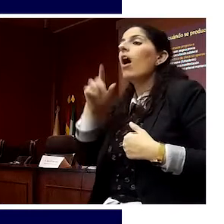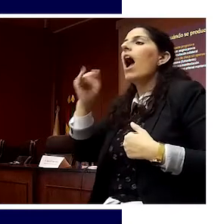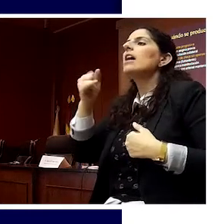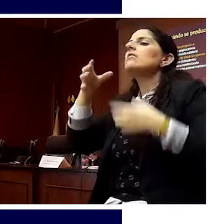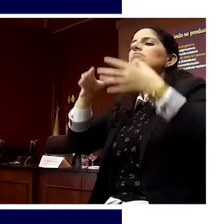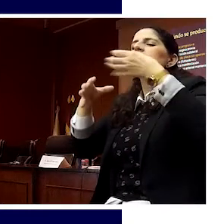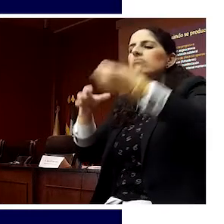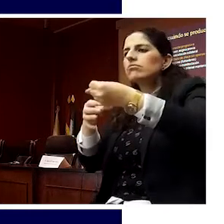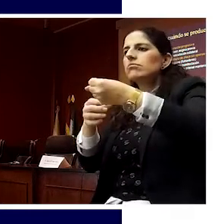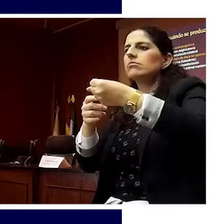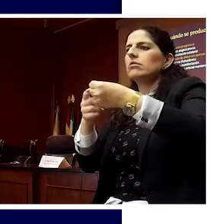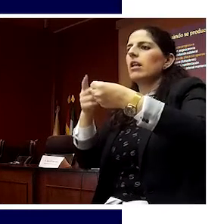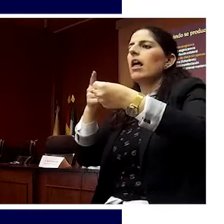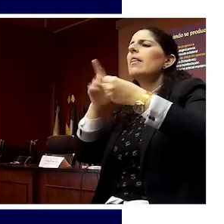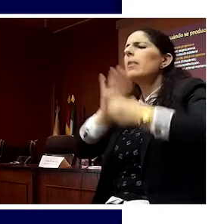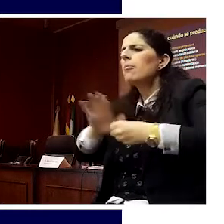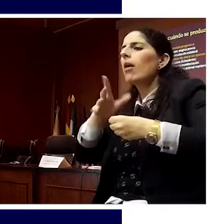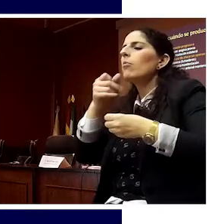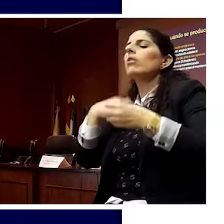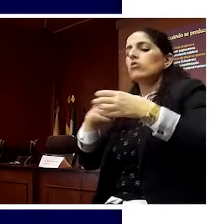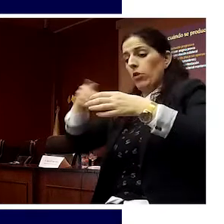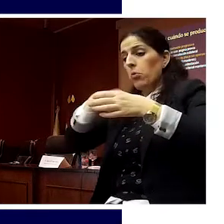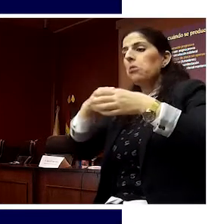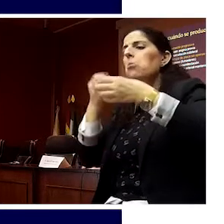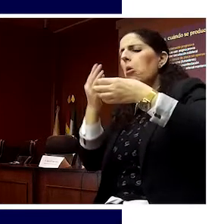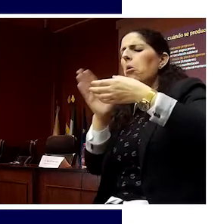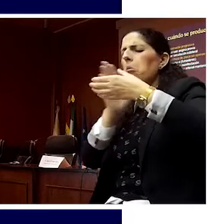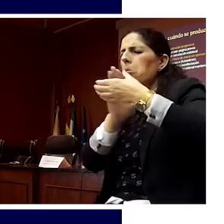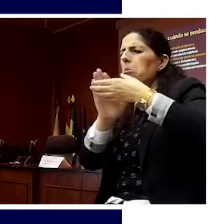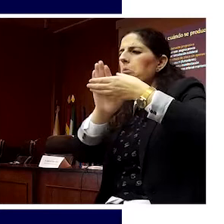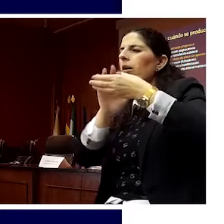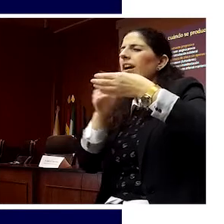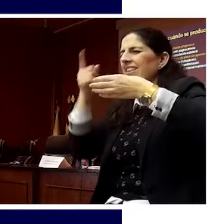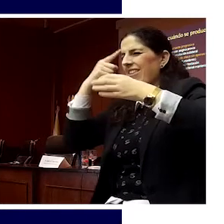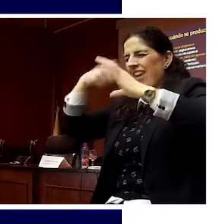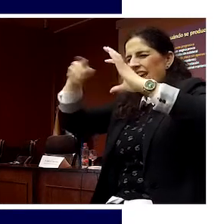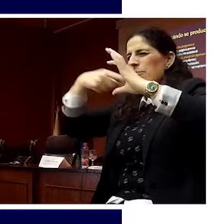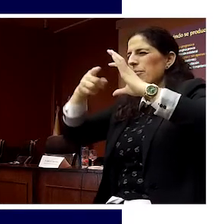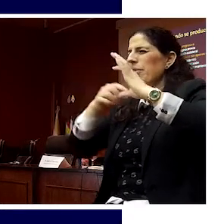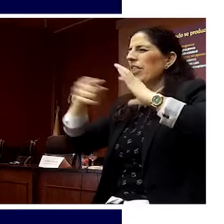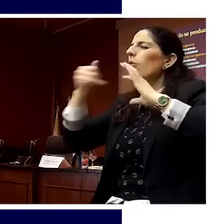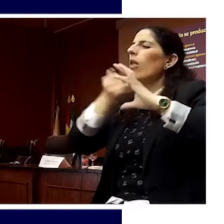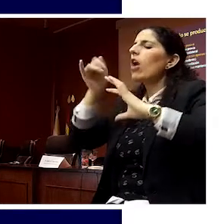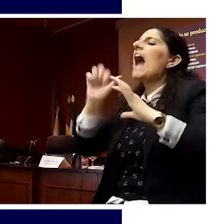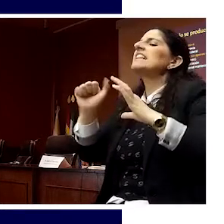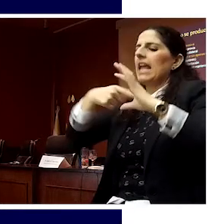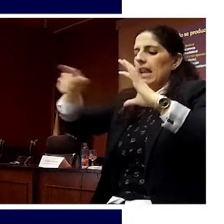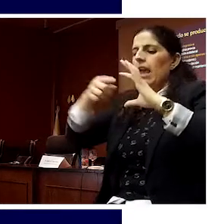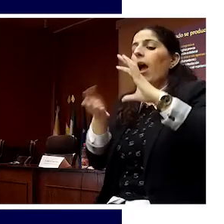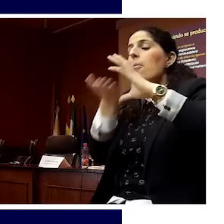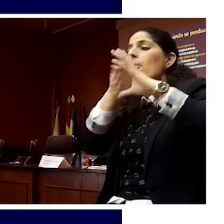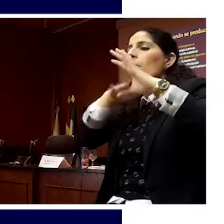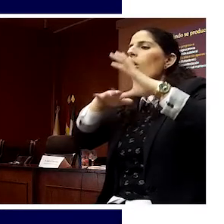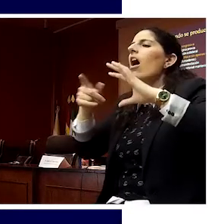forma lenta y progresiva, es decir, por procesos de ateromatosis en la pared arterial que poco a poco van estrechando la